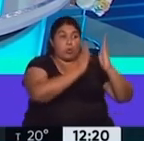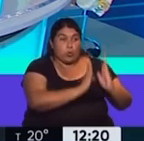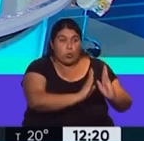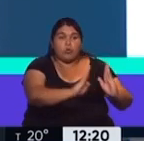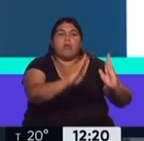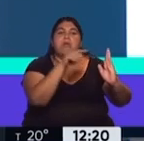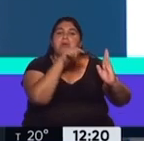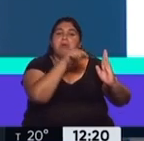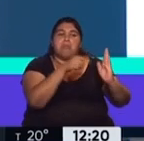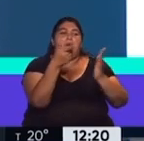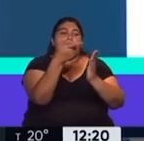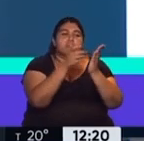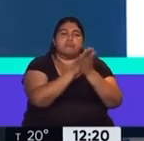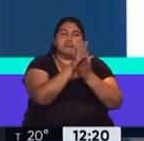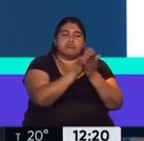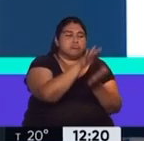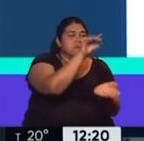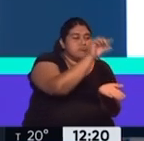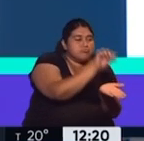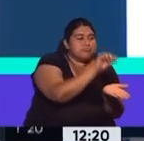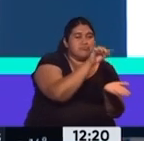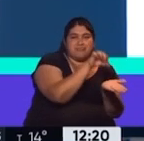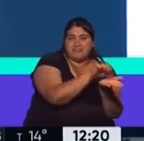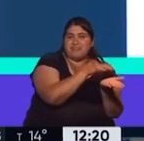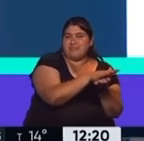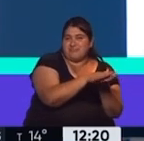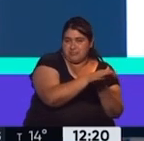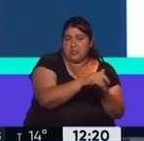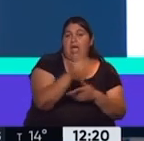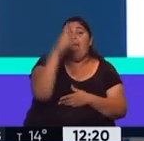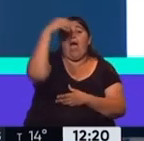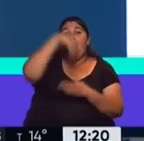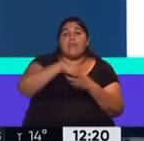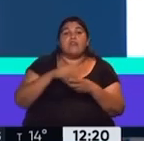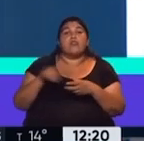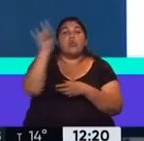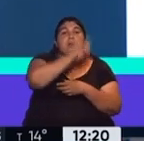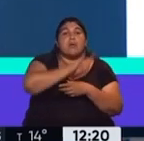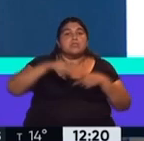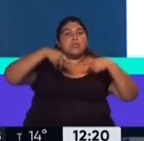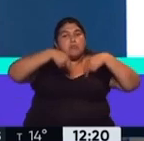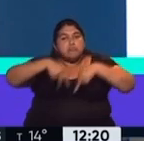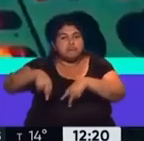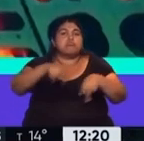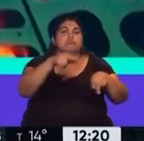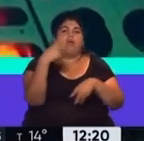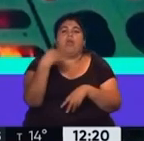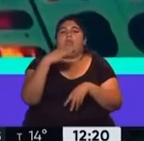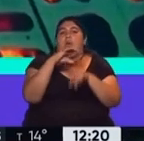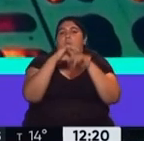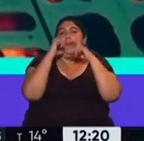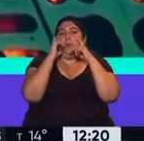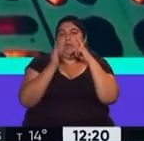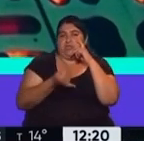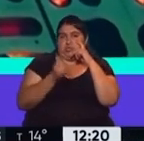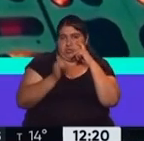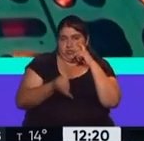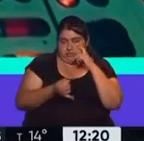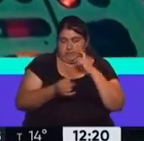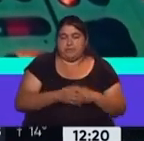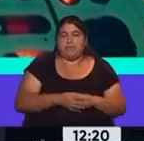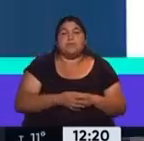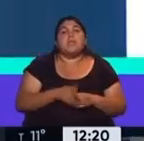pasará alcohol en las manos dentro de la universidad hay que circular con barbijo es obligatorio circular como dijo y también